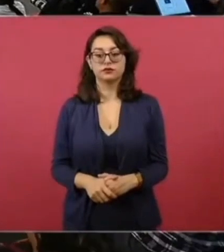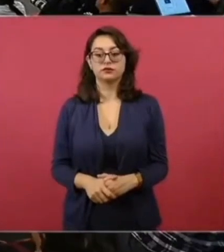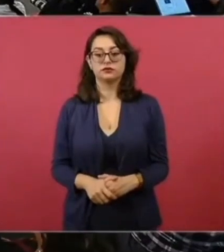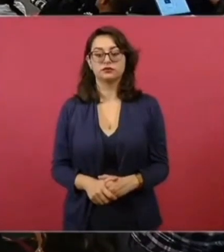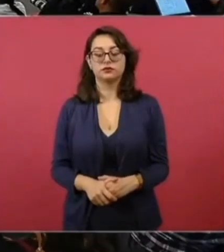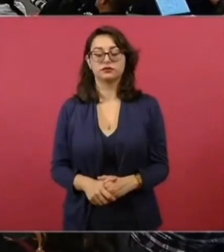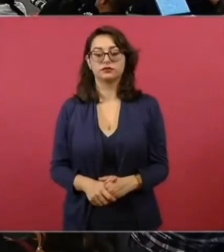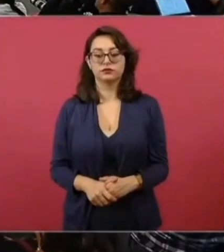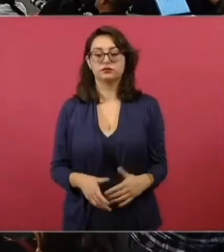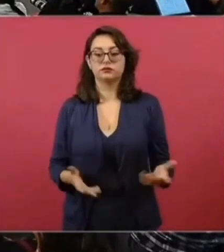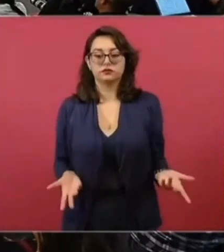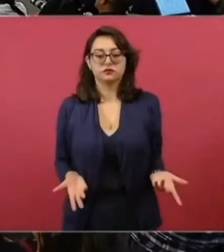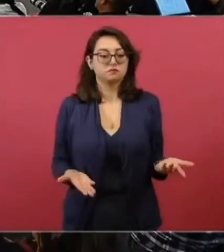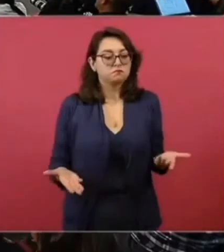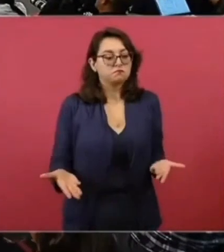consenso